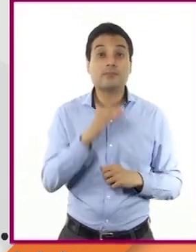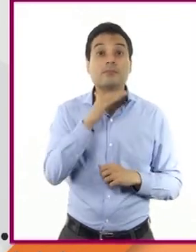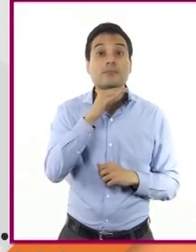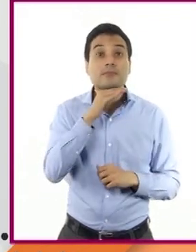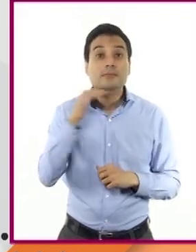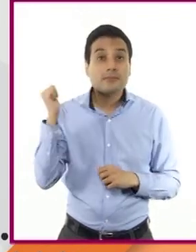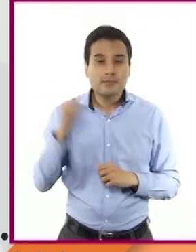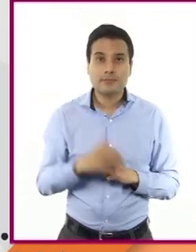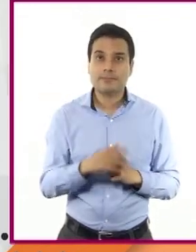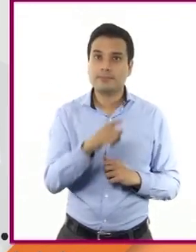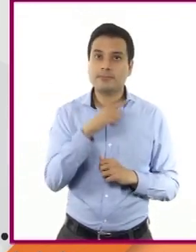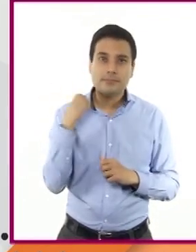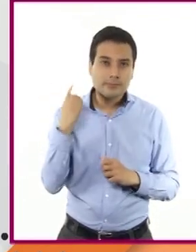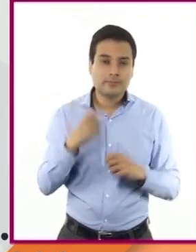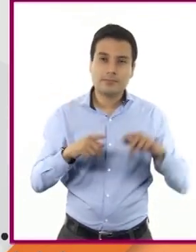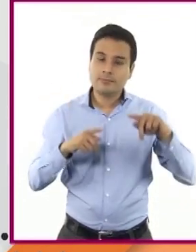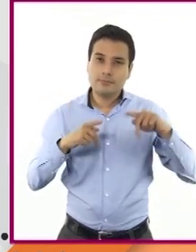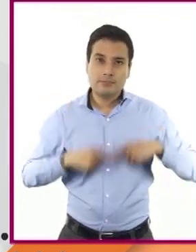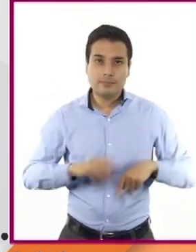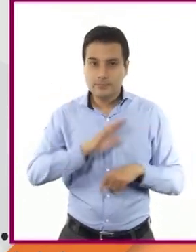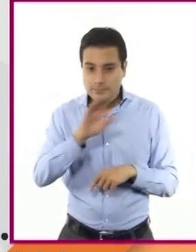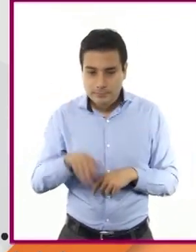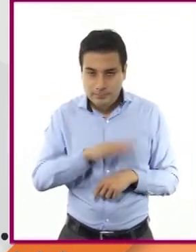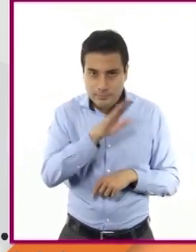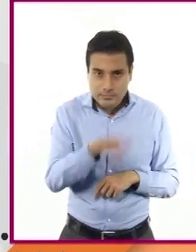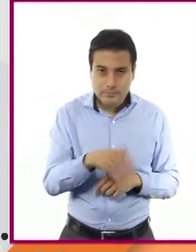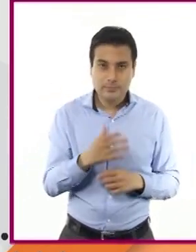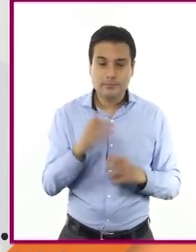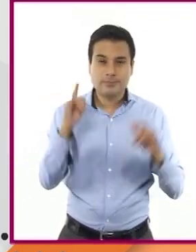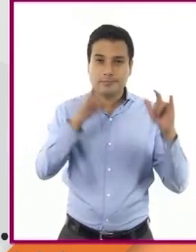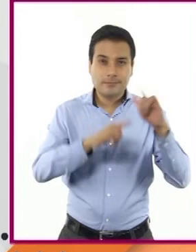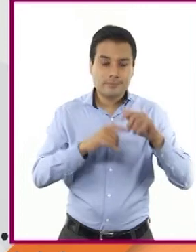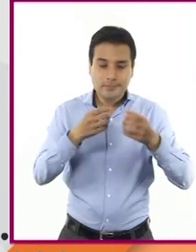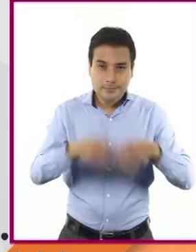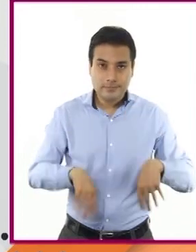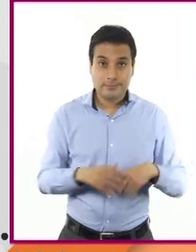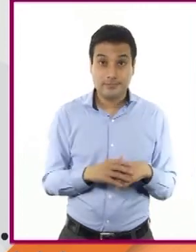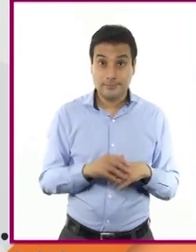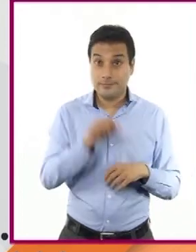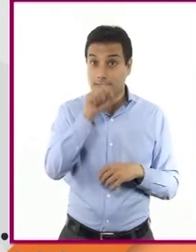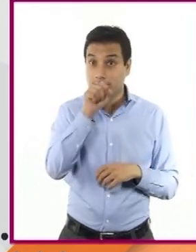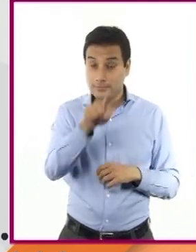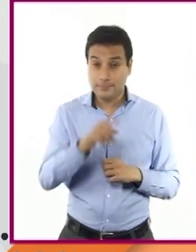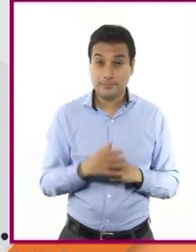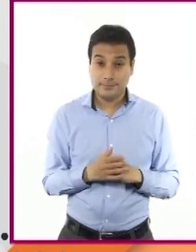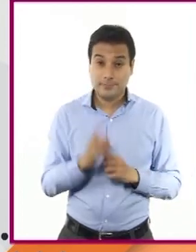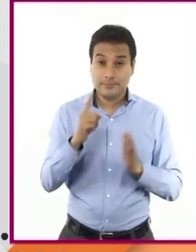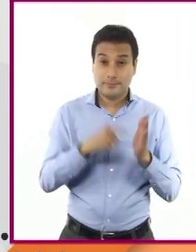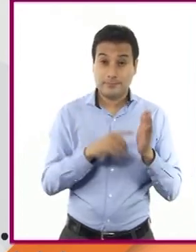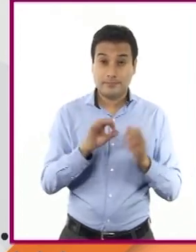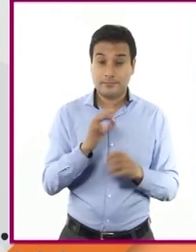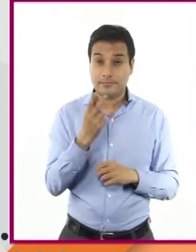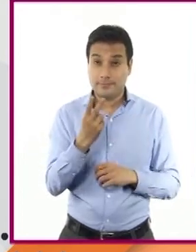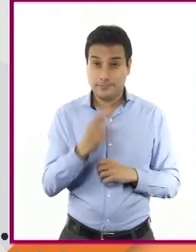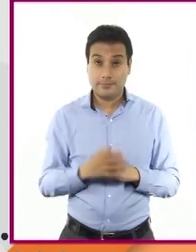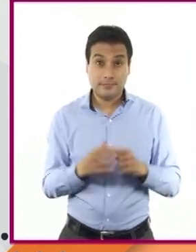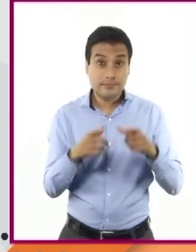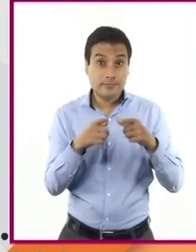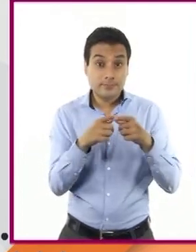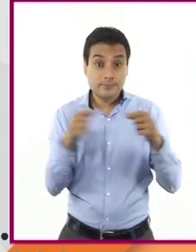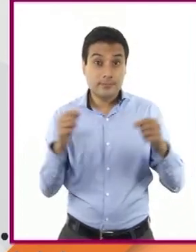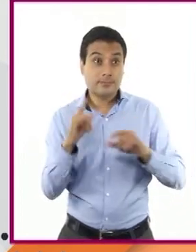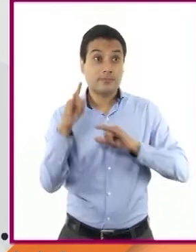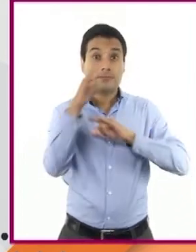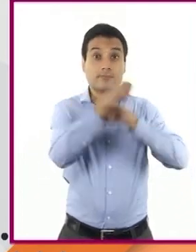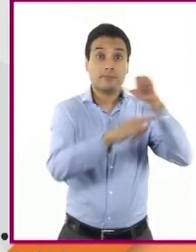que sufrió Alemania. Del otro lado del mundo, el imperio japonés había bombardeado en 1942 el puerto de Pearl